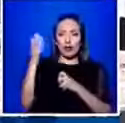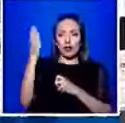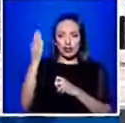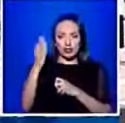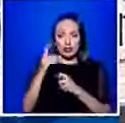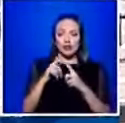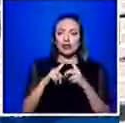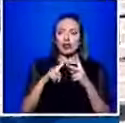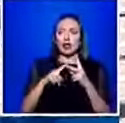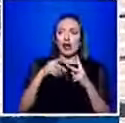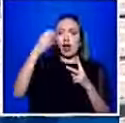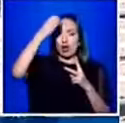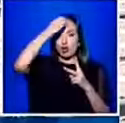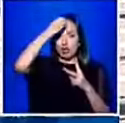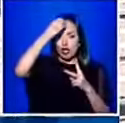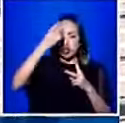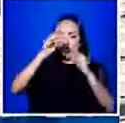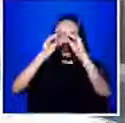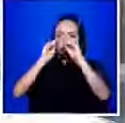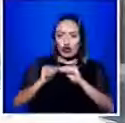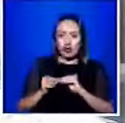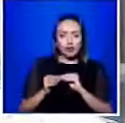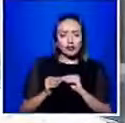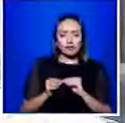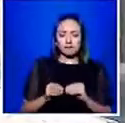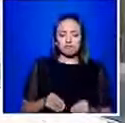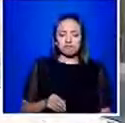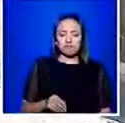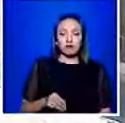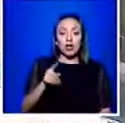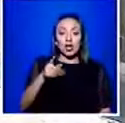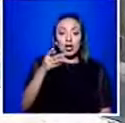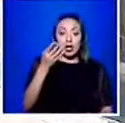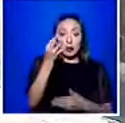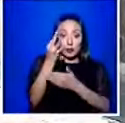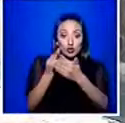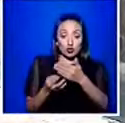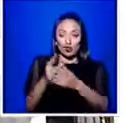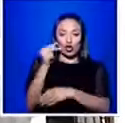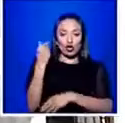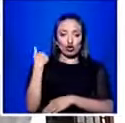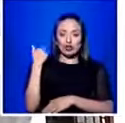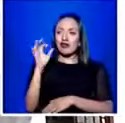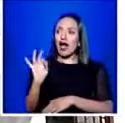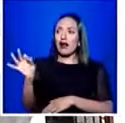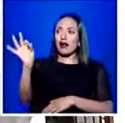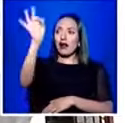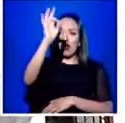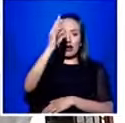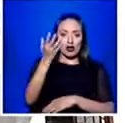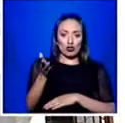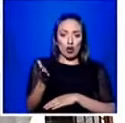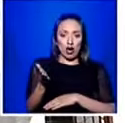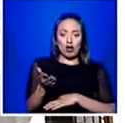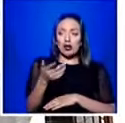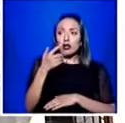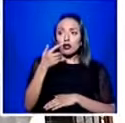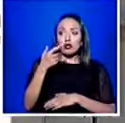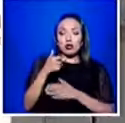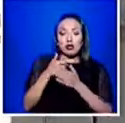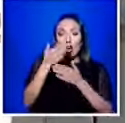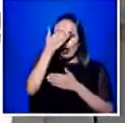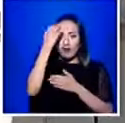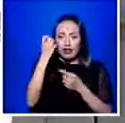sí sufrió un cambio bastante malo. El colegio no tenía presupuesto para el mantenimiento de la infraestructura. Se olvidaron de la